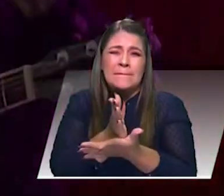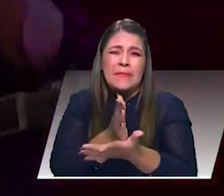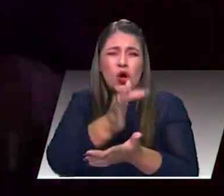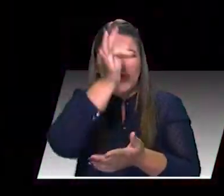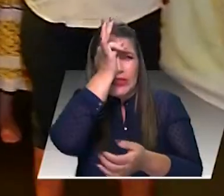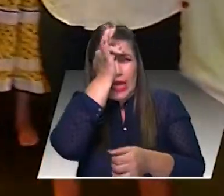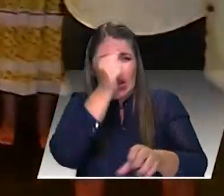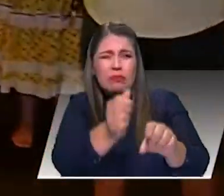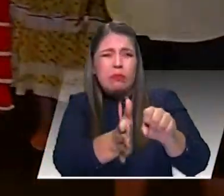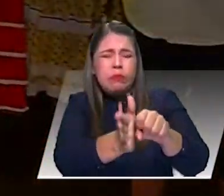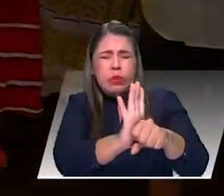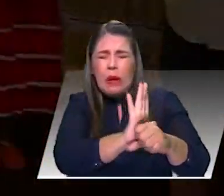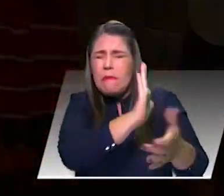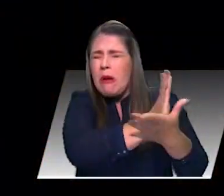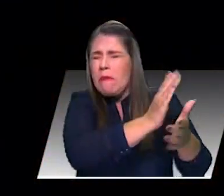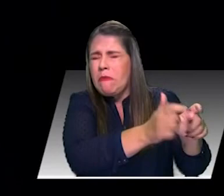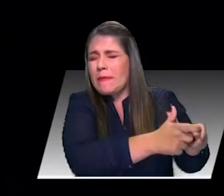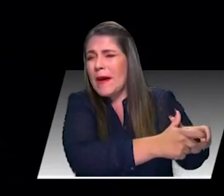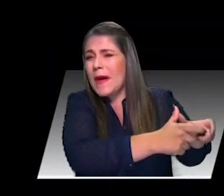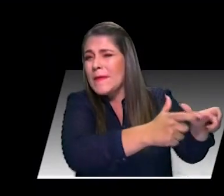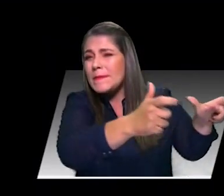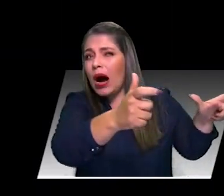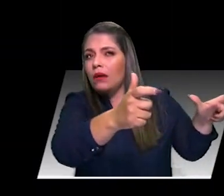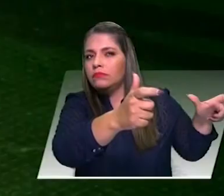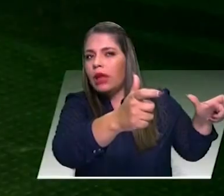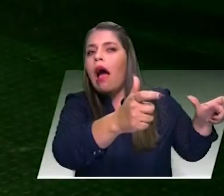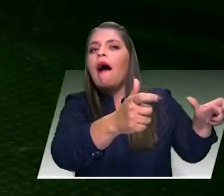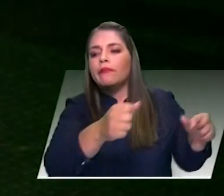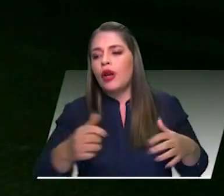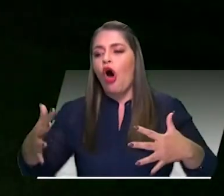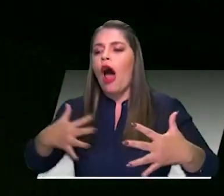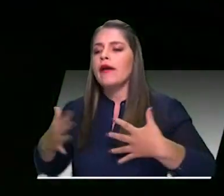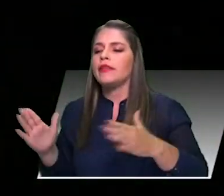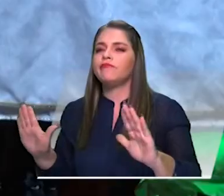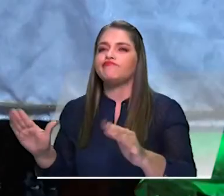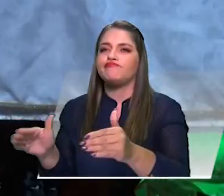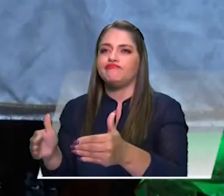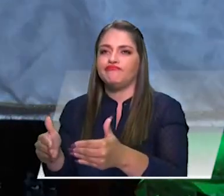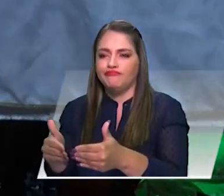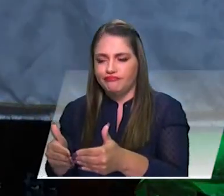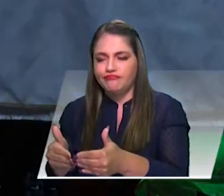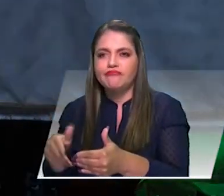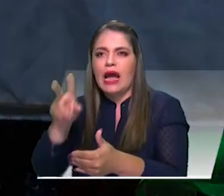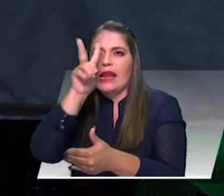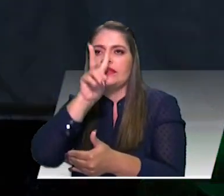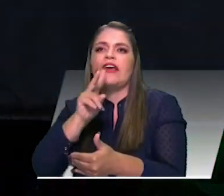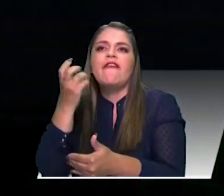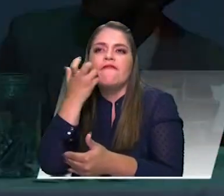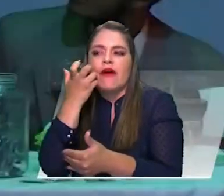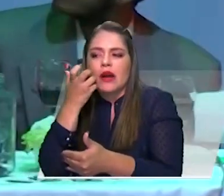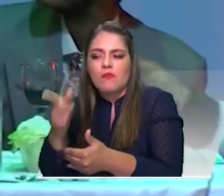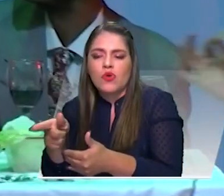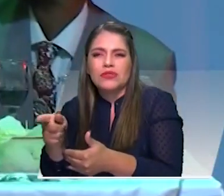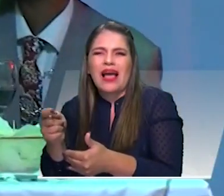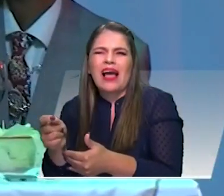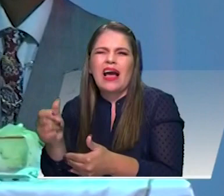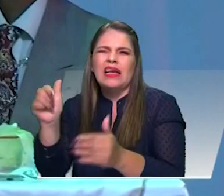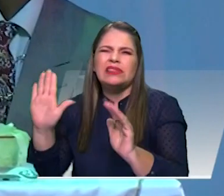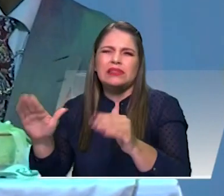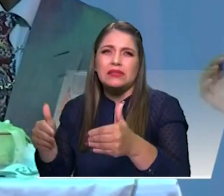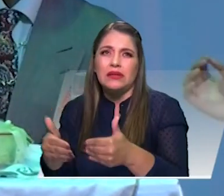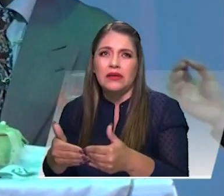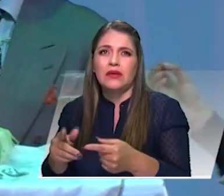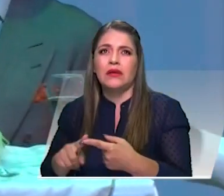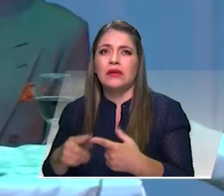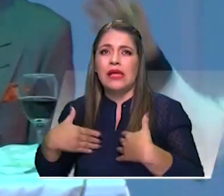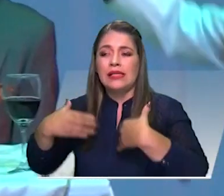clínicas y hospitales, muchas salas de arte y creatividad quedaron en cuidados intensivos, a punto de morir, con cambios continuos